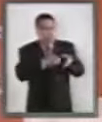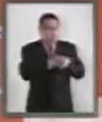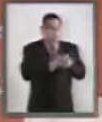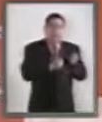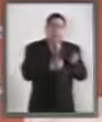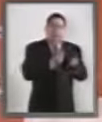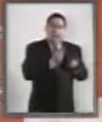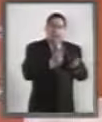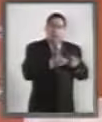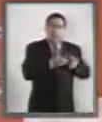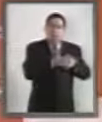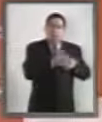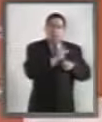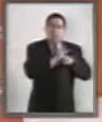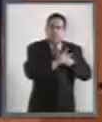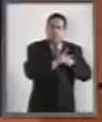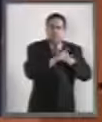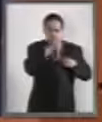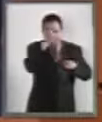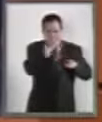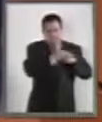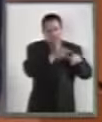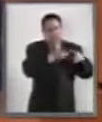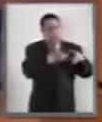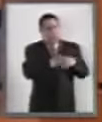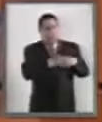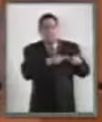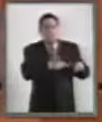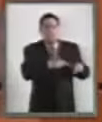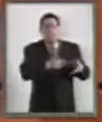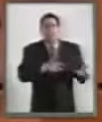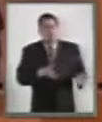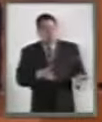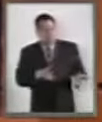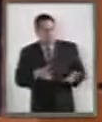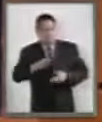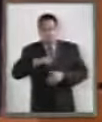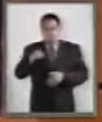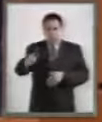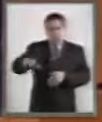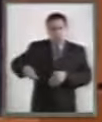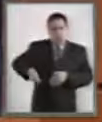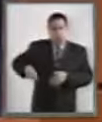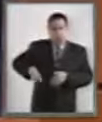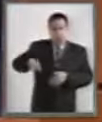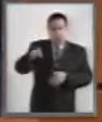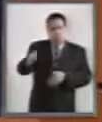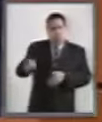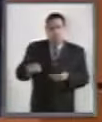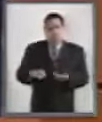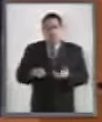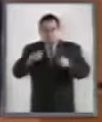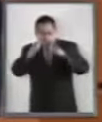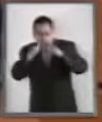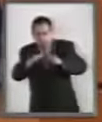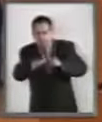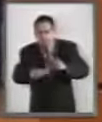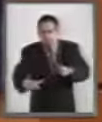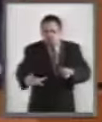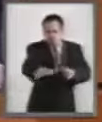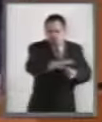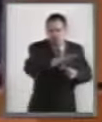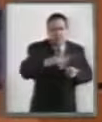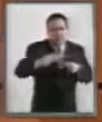país. Y tenemos un gobierno que no atiende las necesidades